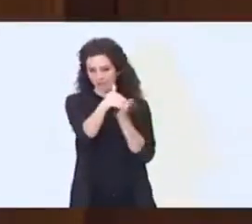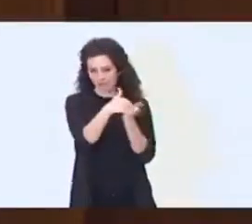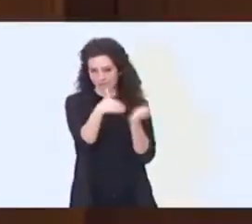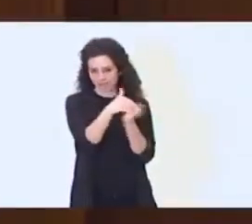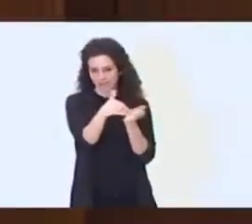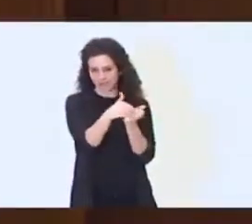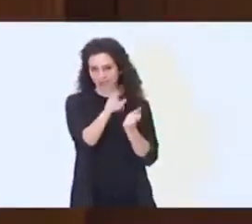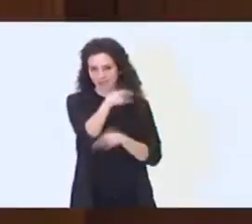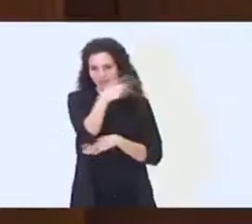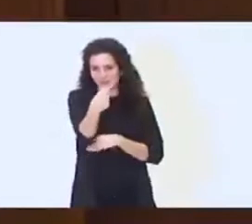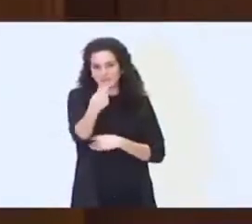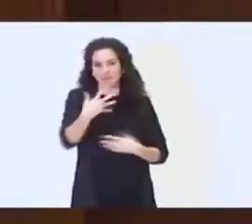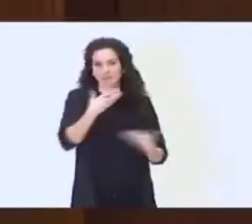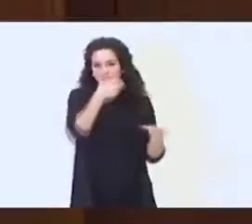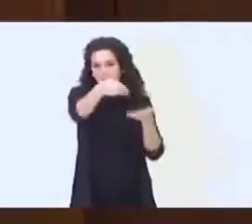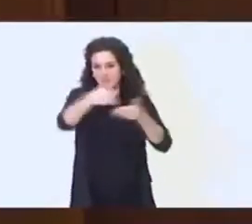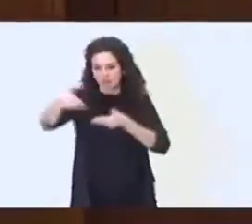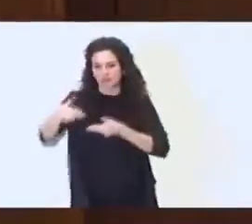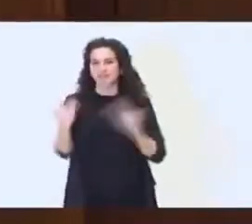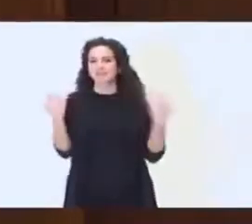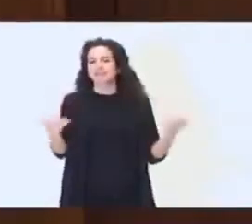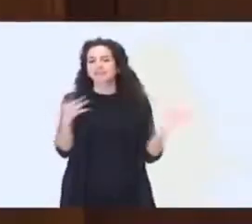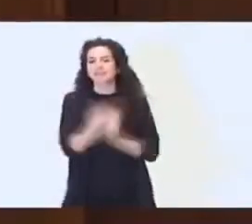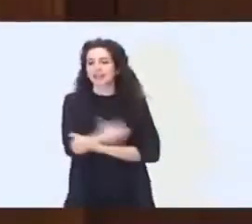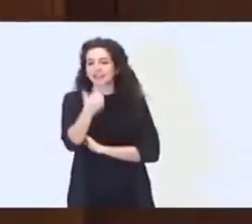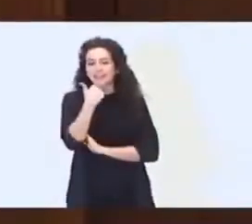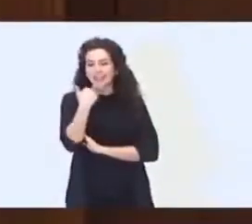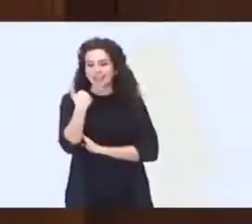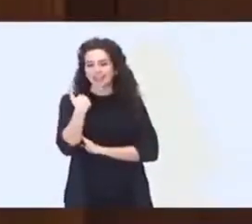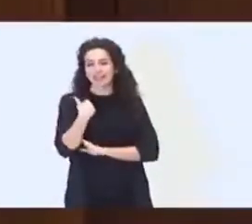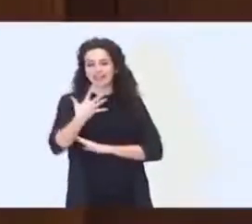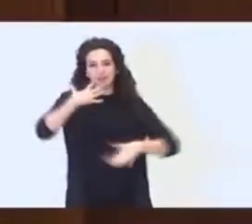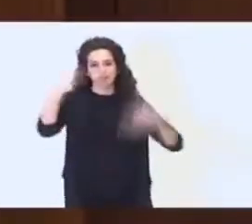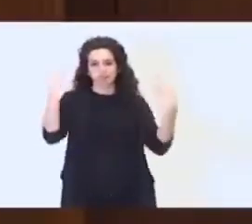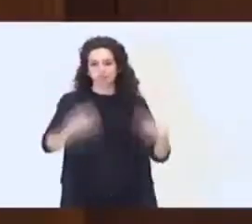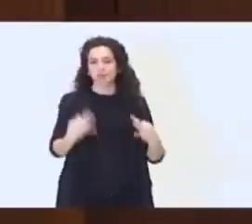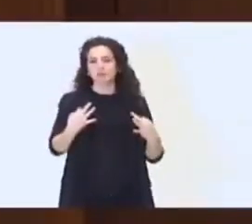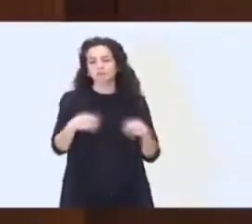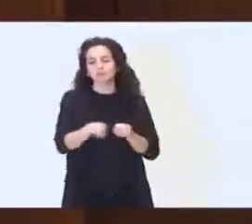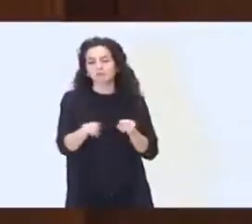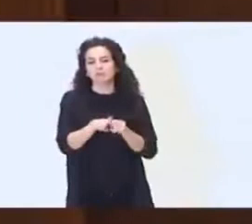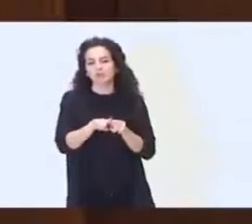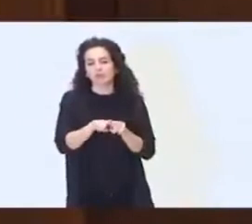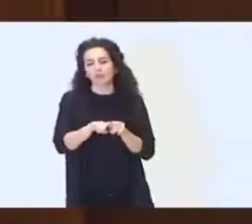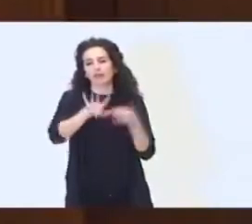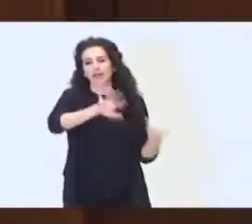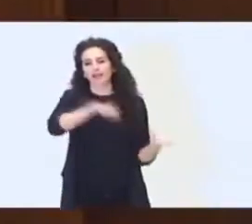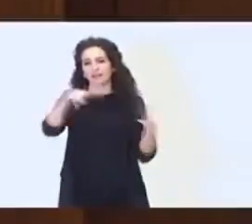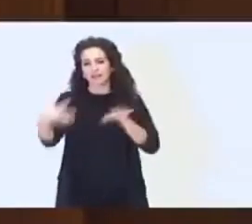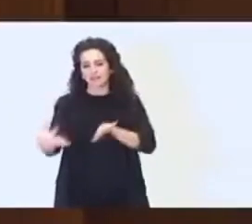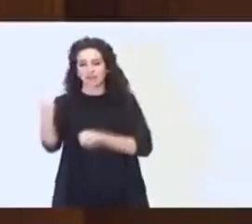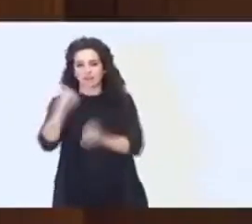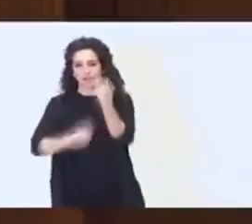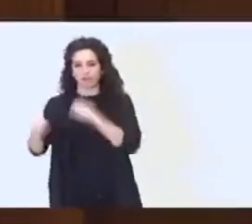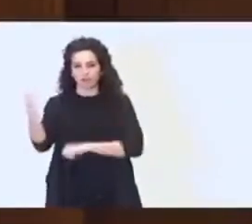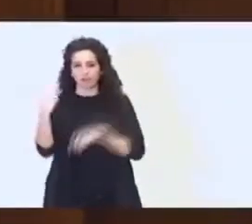está asegurado por parte del Ministerio de Transición Ecológica, y para que lo gestione la Comunidad Autónoma de Canarias